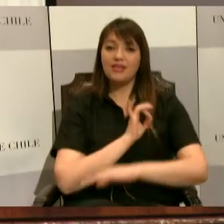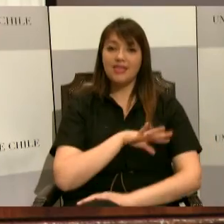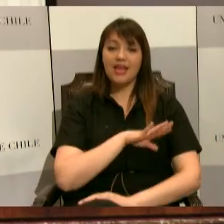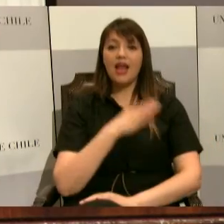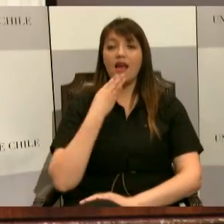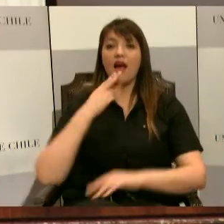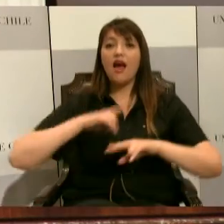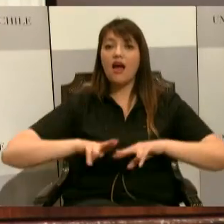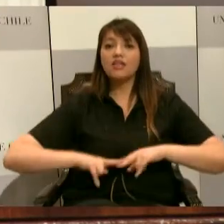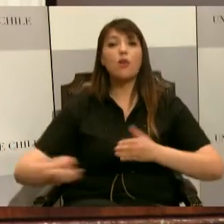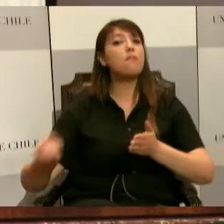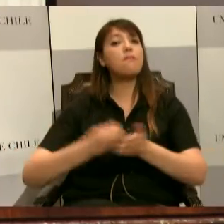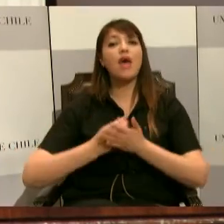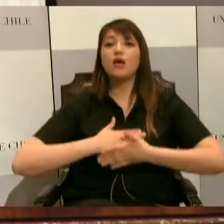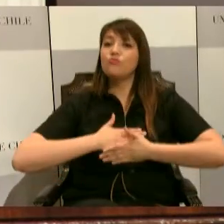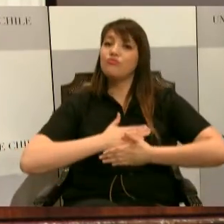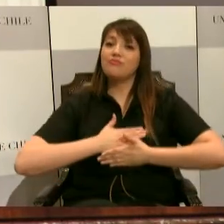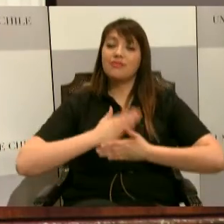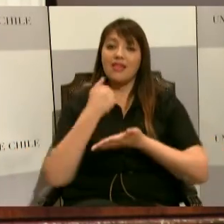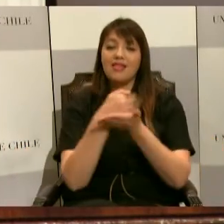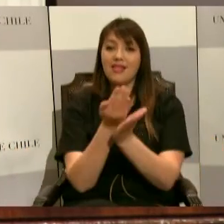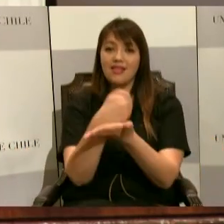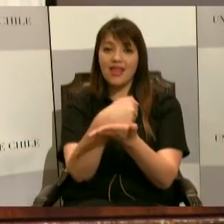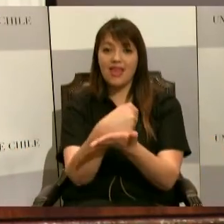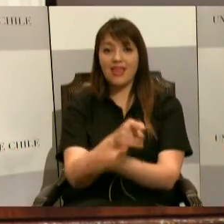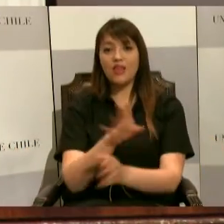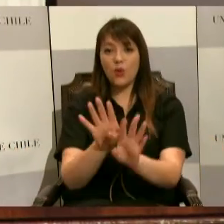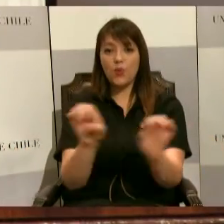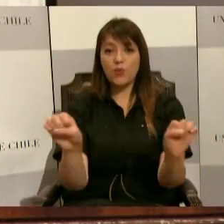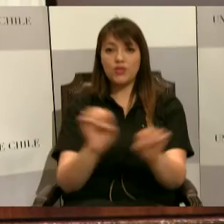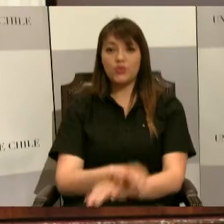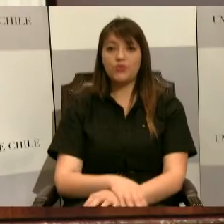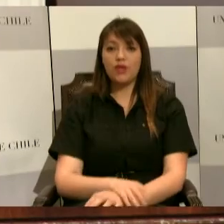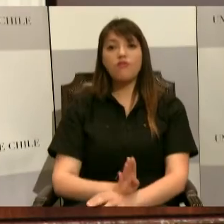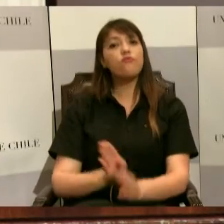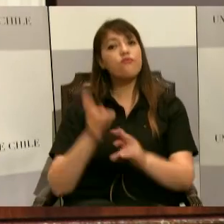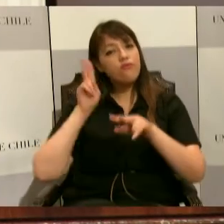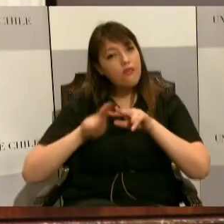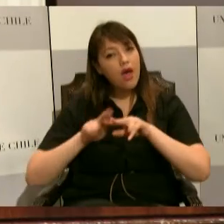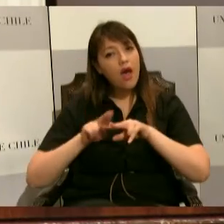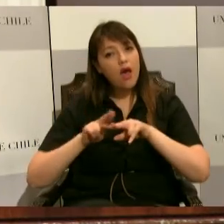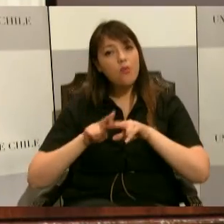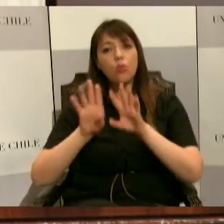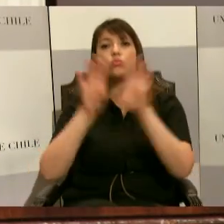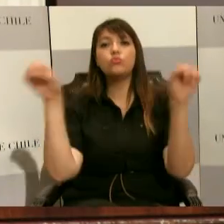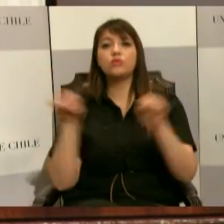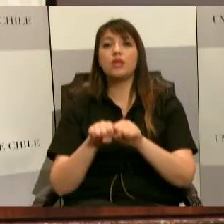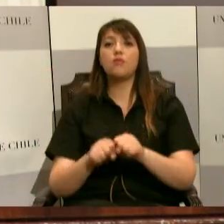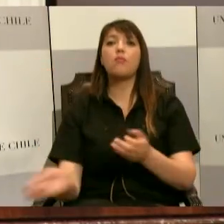la expresión más explícita de esa estrategia y ese compromiso. Vamos a rearticular un sistema